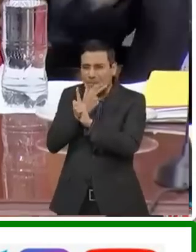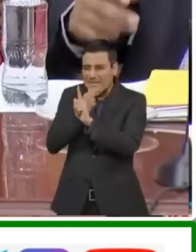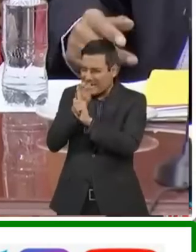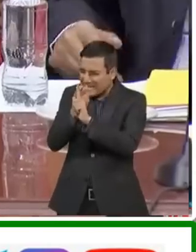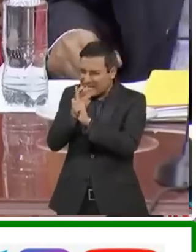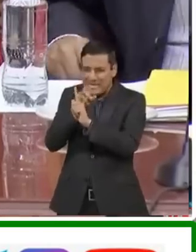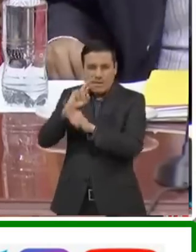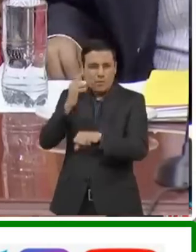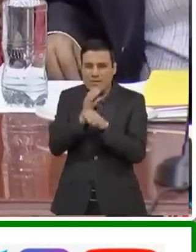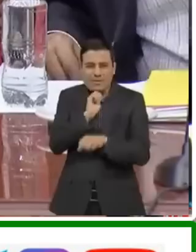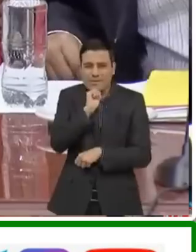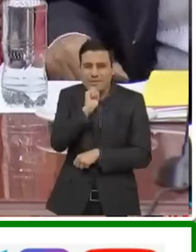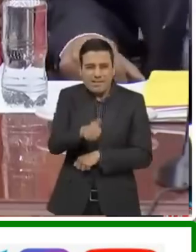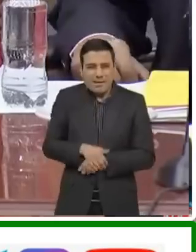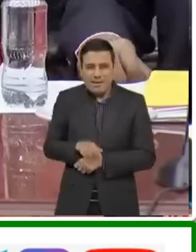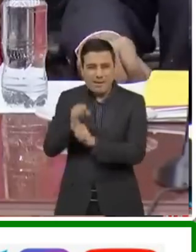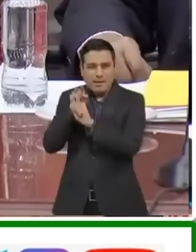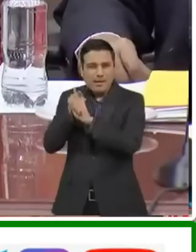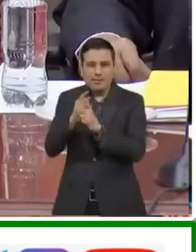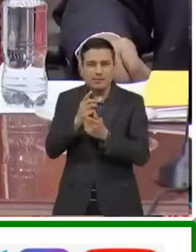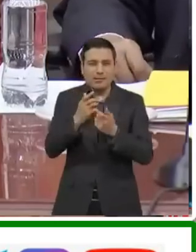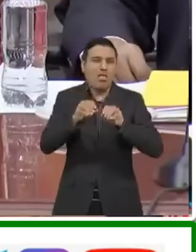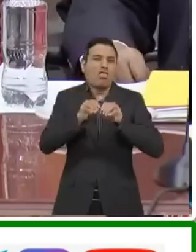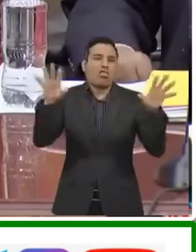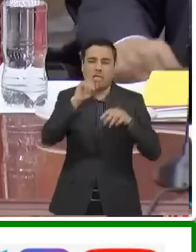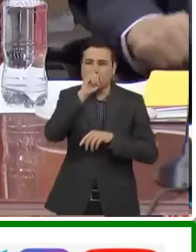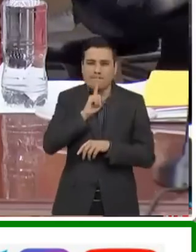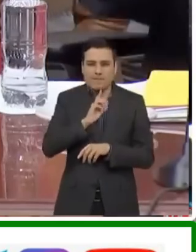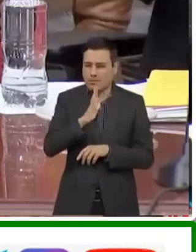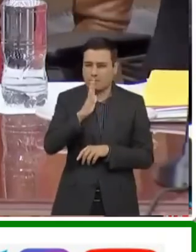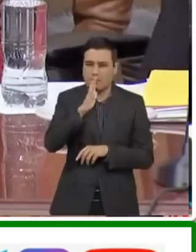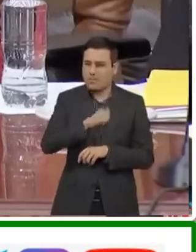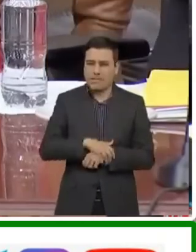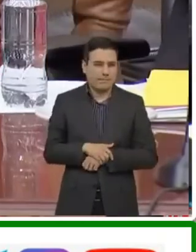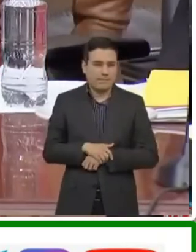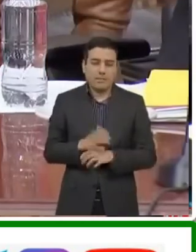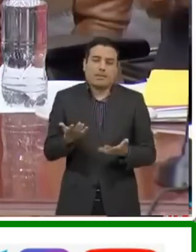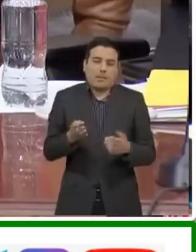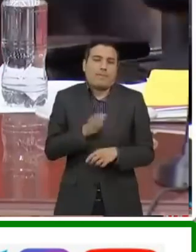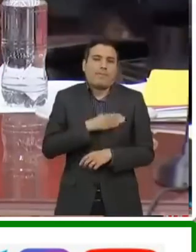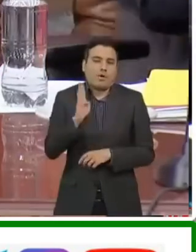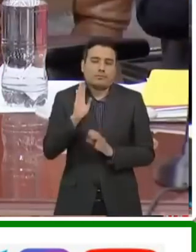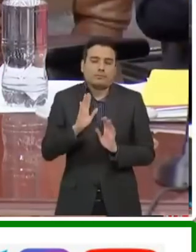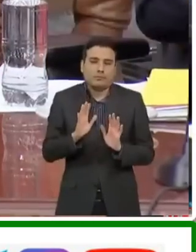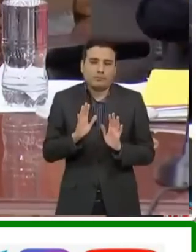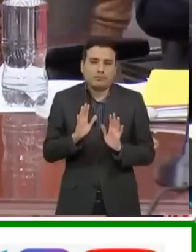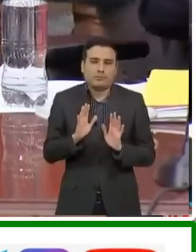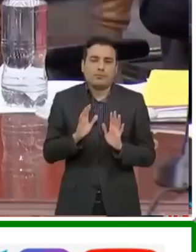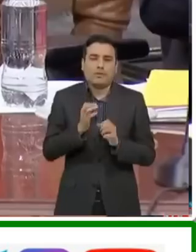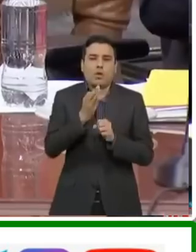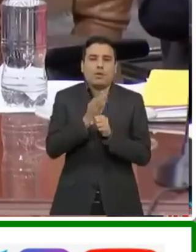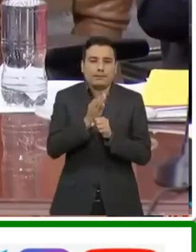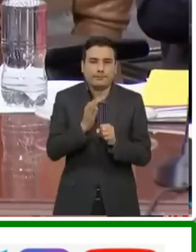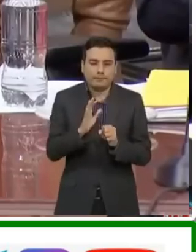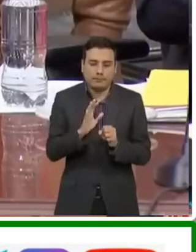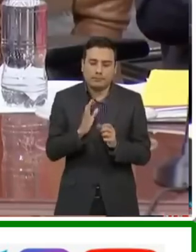no difundan y no impulsen calumnias de esa naturaleza. Y bueno, en relación a la discusión